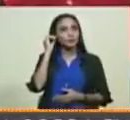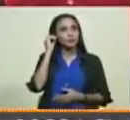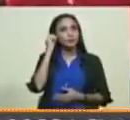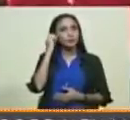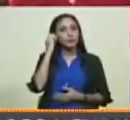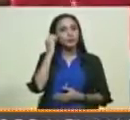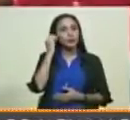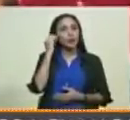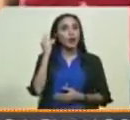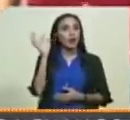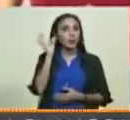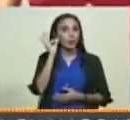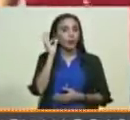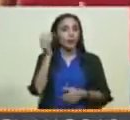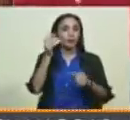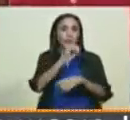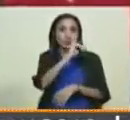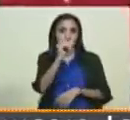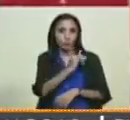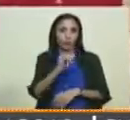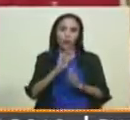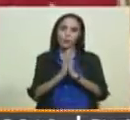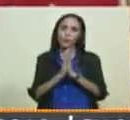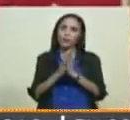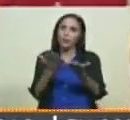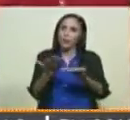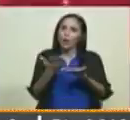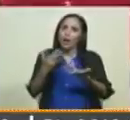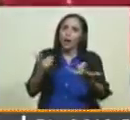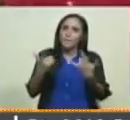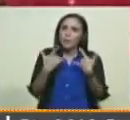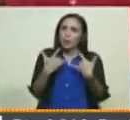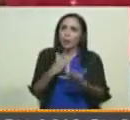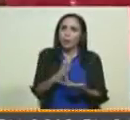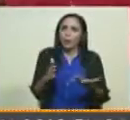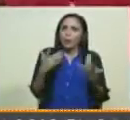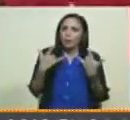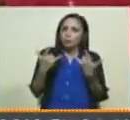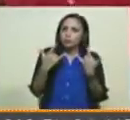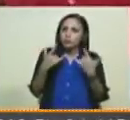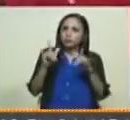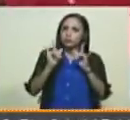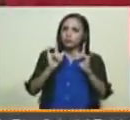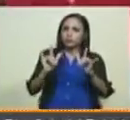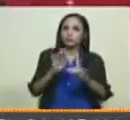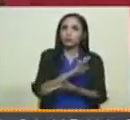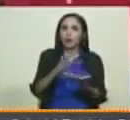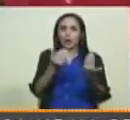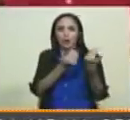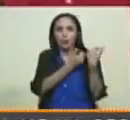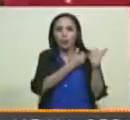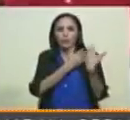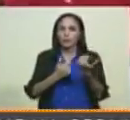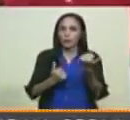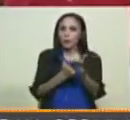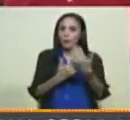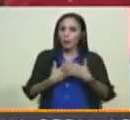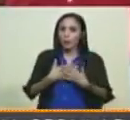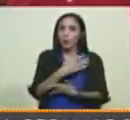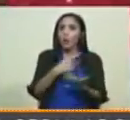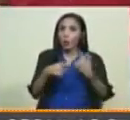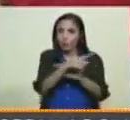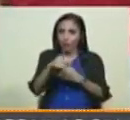zuliana todo su amor, todo su compromiso, todo su apoyo. Cuento